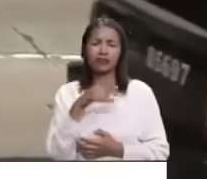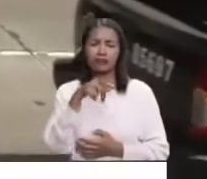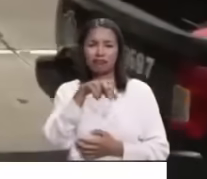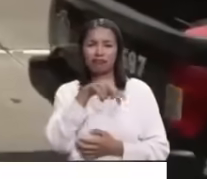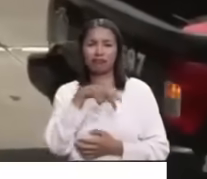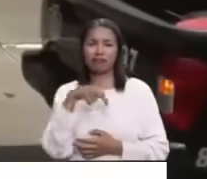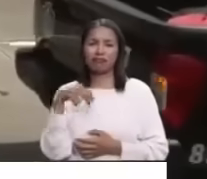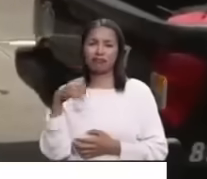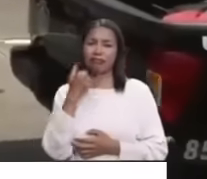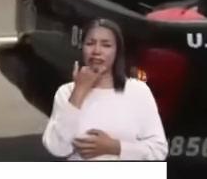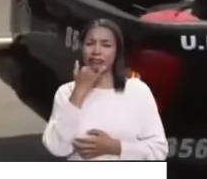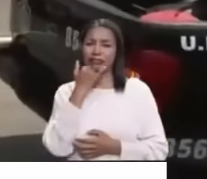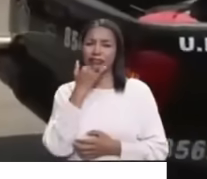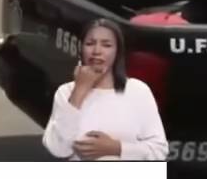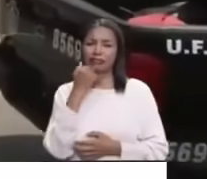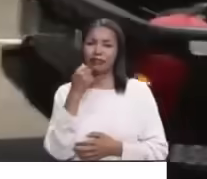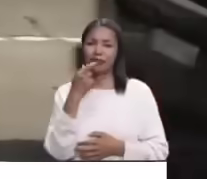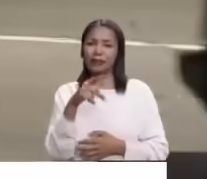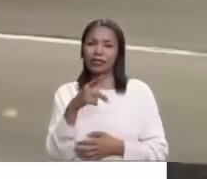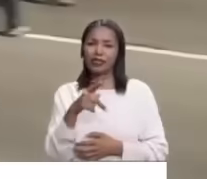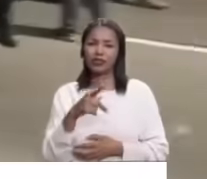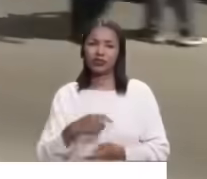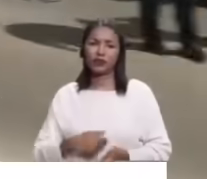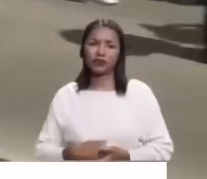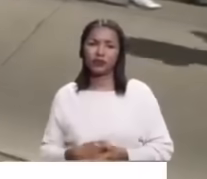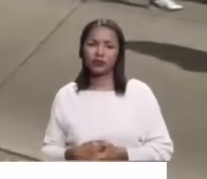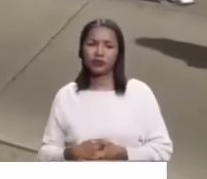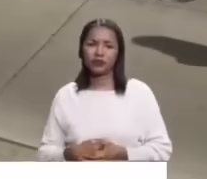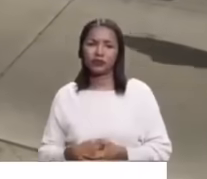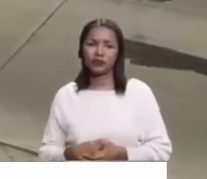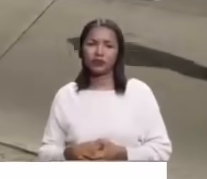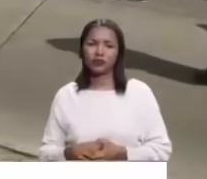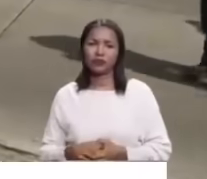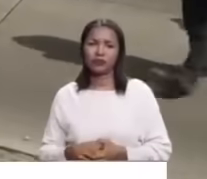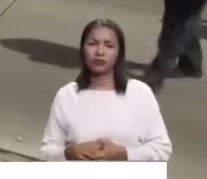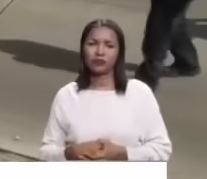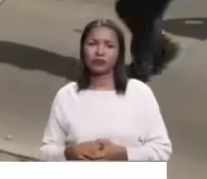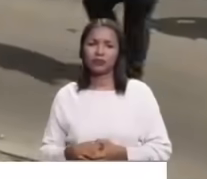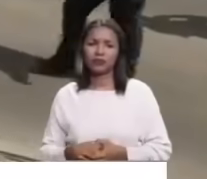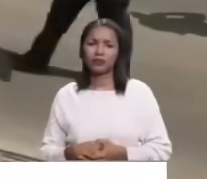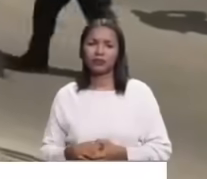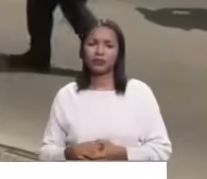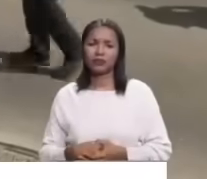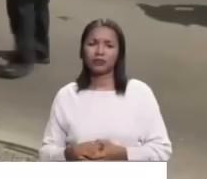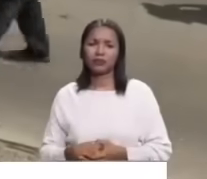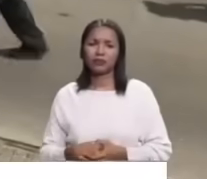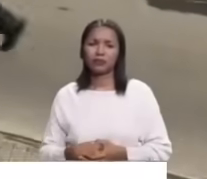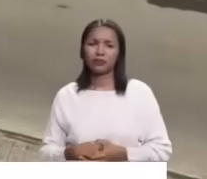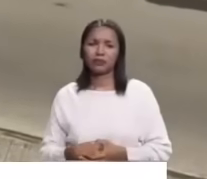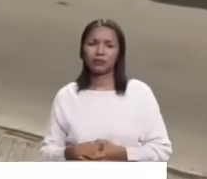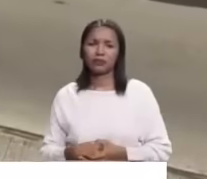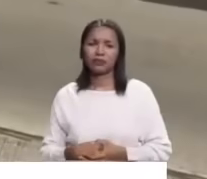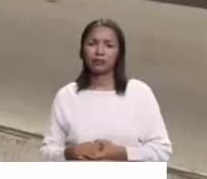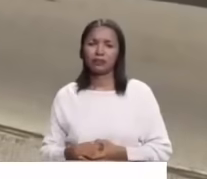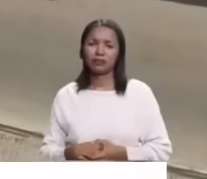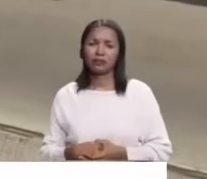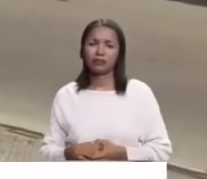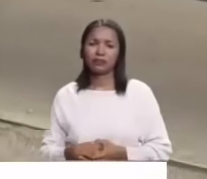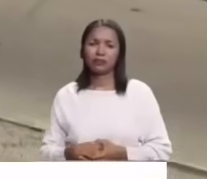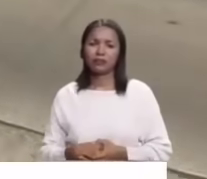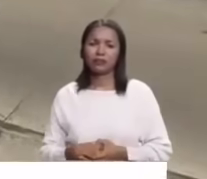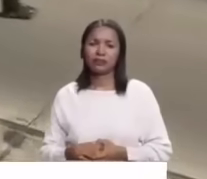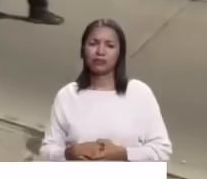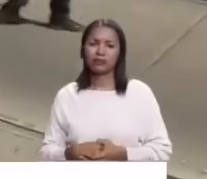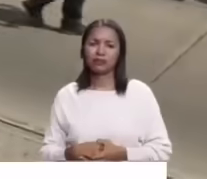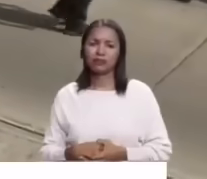está tratando de atravesar por este lugar a pesar de las advertencias que se le está haciendo a la policía. Así